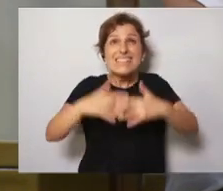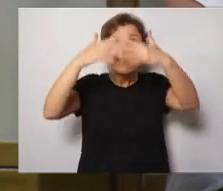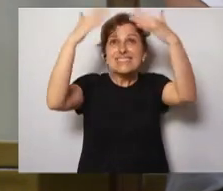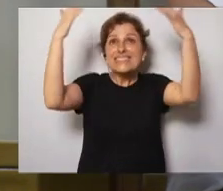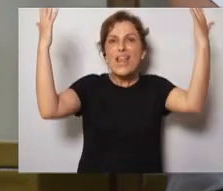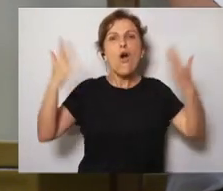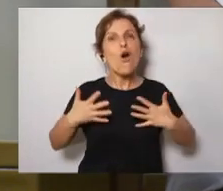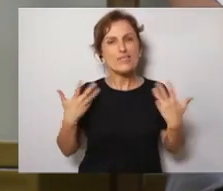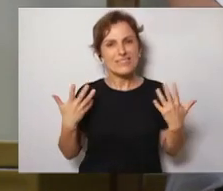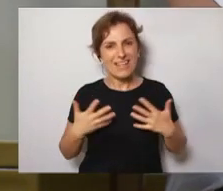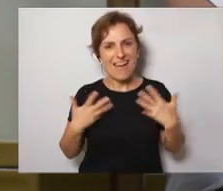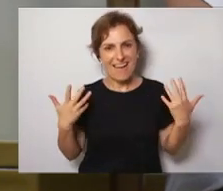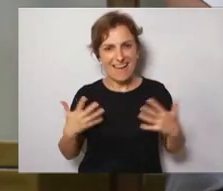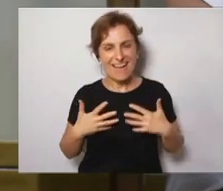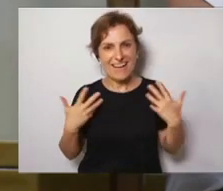esa